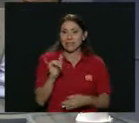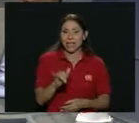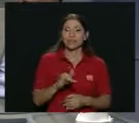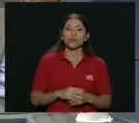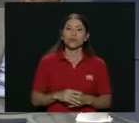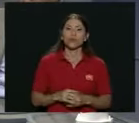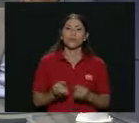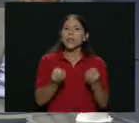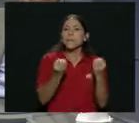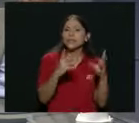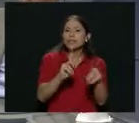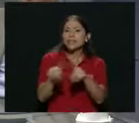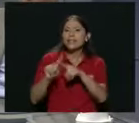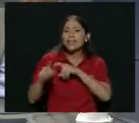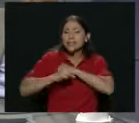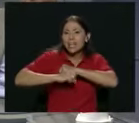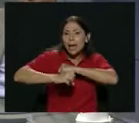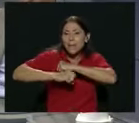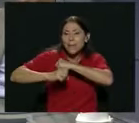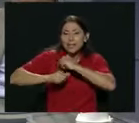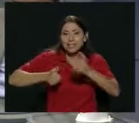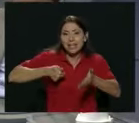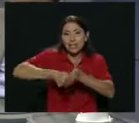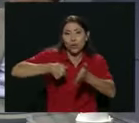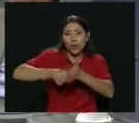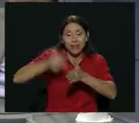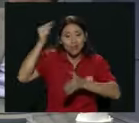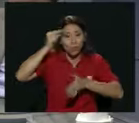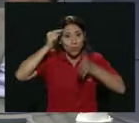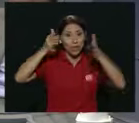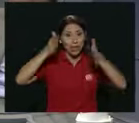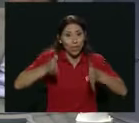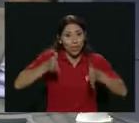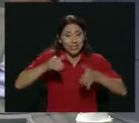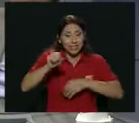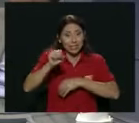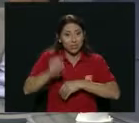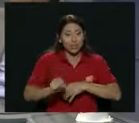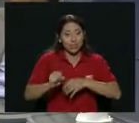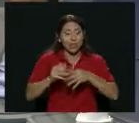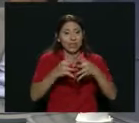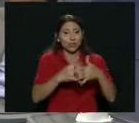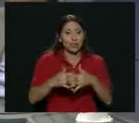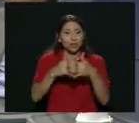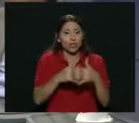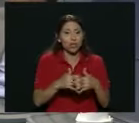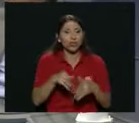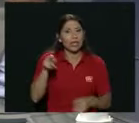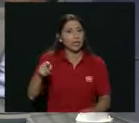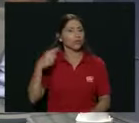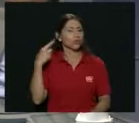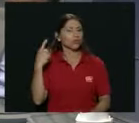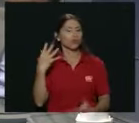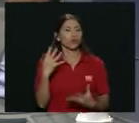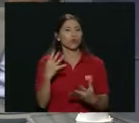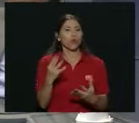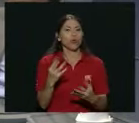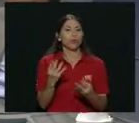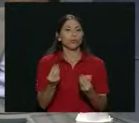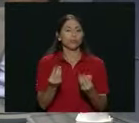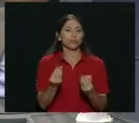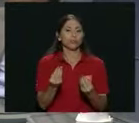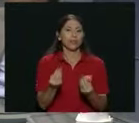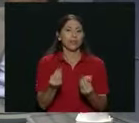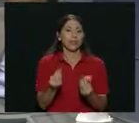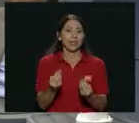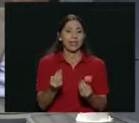a eso y en muchas campañas electorales de gobernadores del sur de los Estados Unidos esa mano dura hacia el migrante ha sido